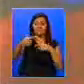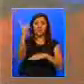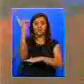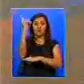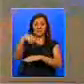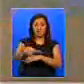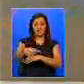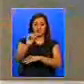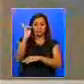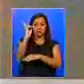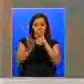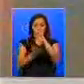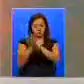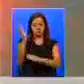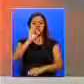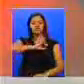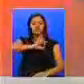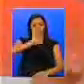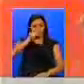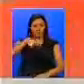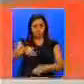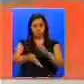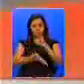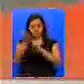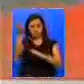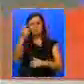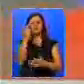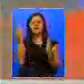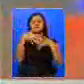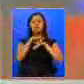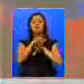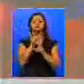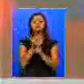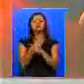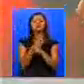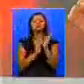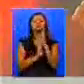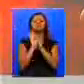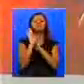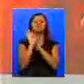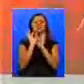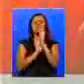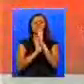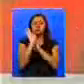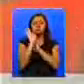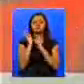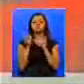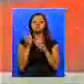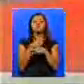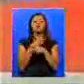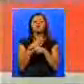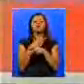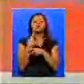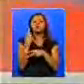planificando un viaje a Chile, a la República Hermana de Chile, en la integración productiva regional. La integración debe tener distintos rostros,